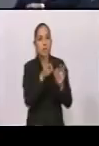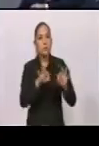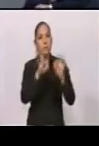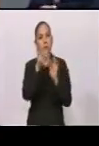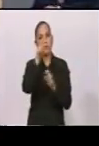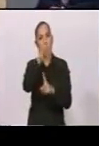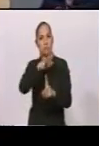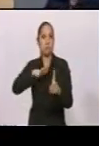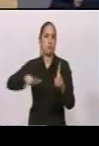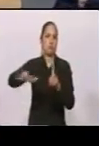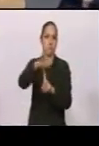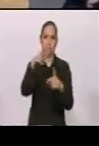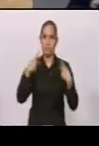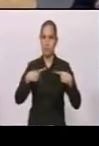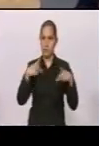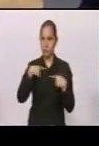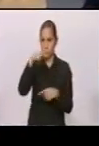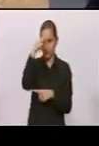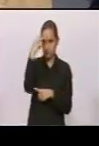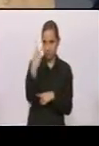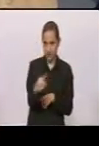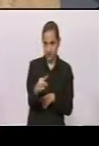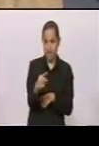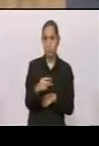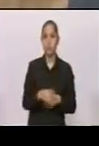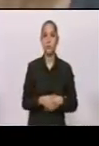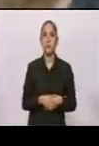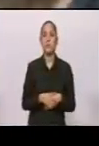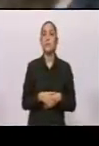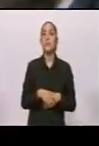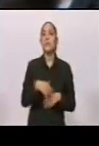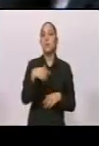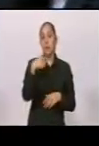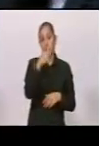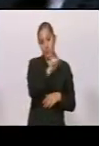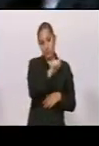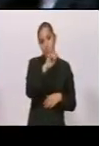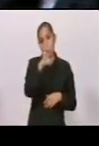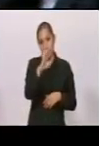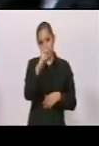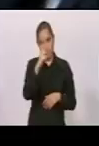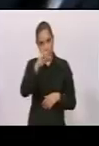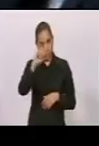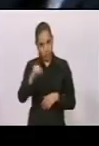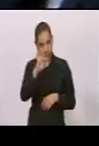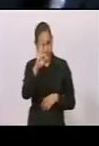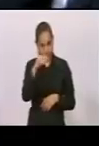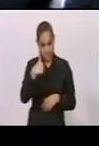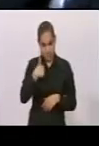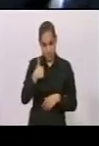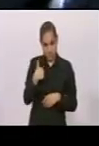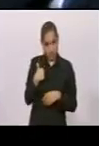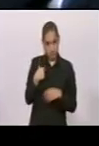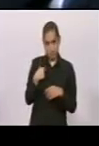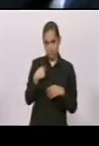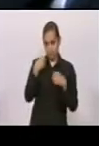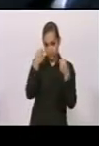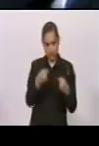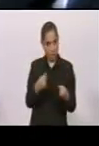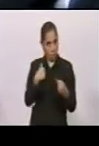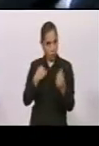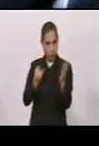comunidad. Y si bien el Tribunal Electoral tiene la última palabra en la